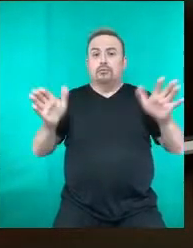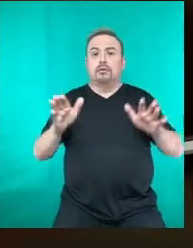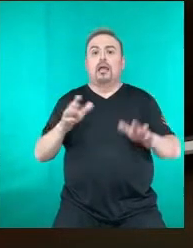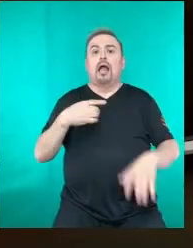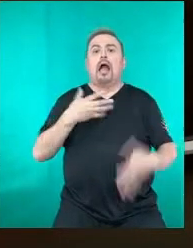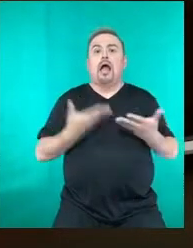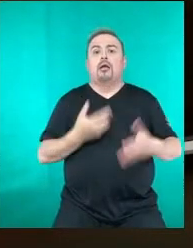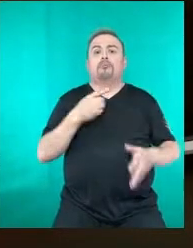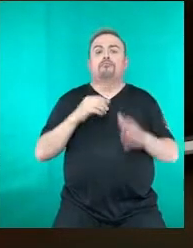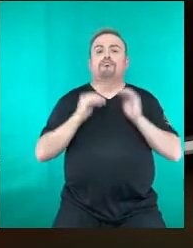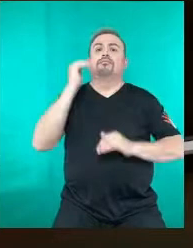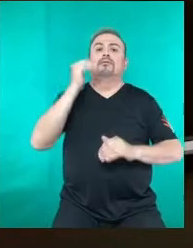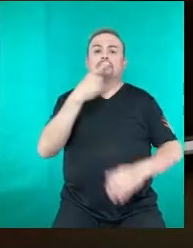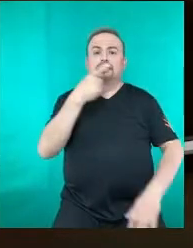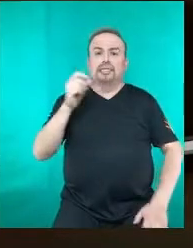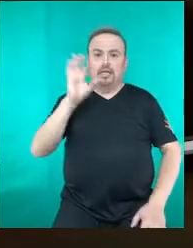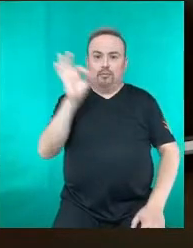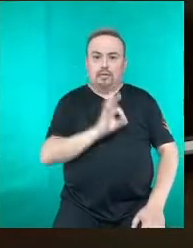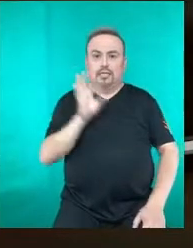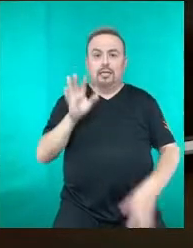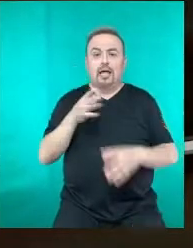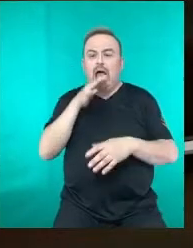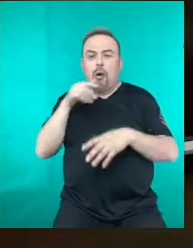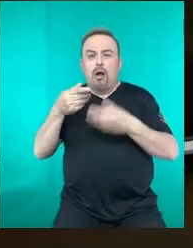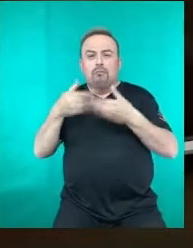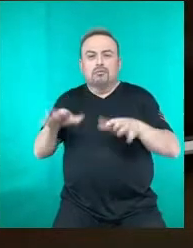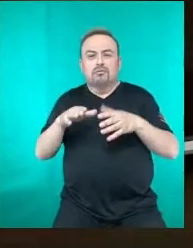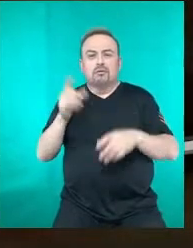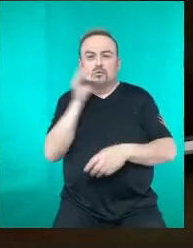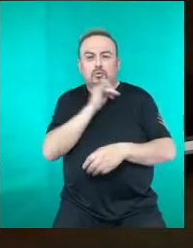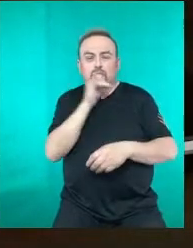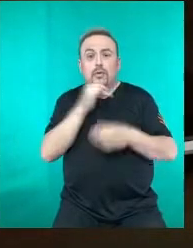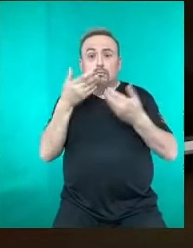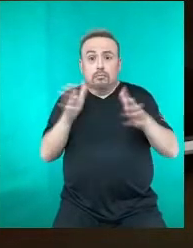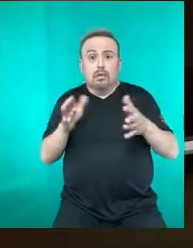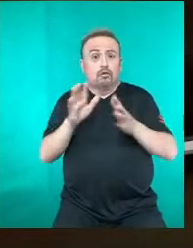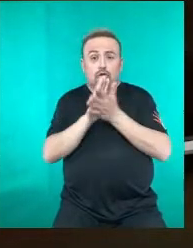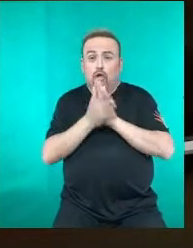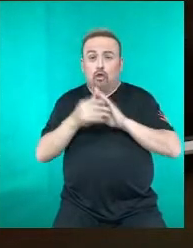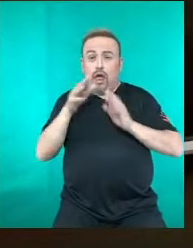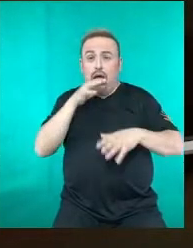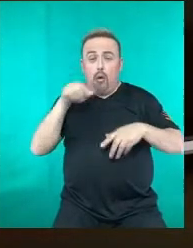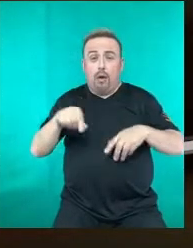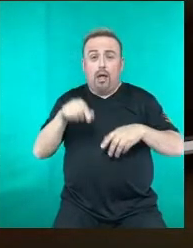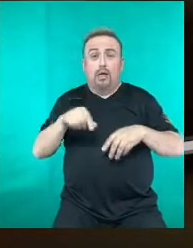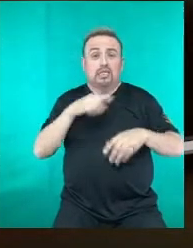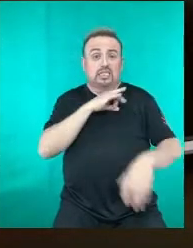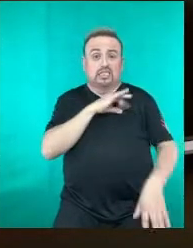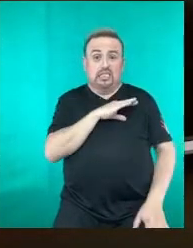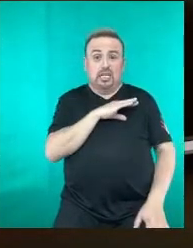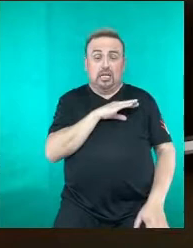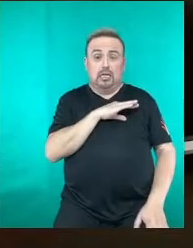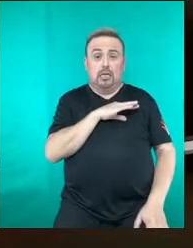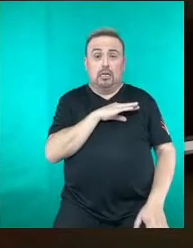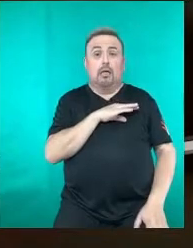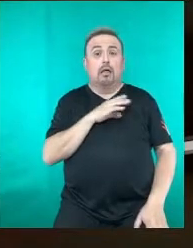100% de cobertura de tratamiento de aguas servidas urbanas. Todas las aguas servidas que hoy en Chile se